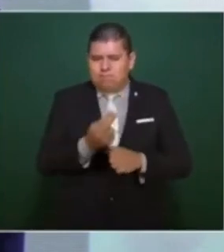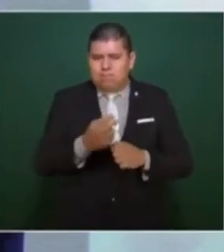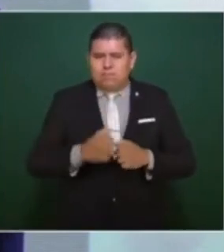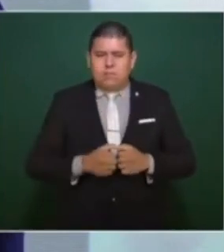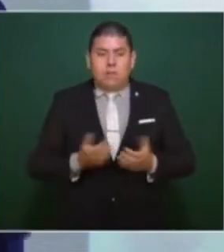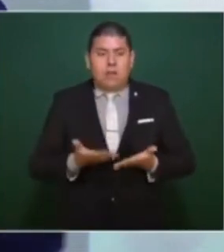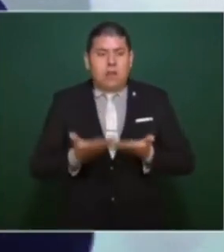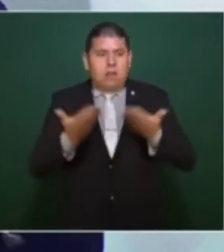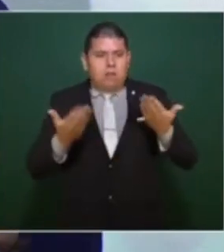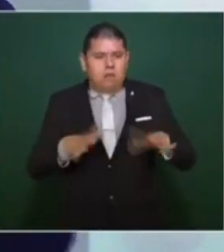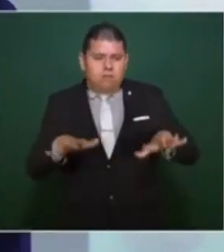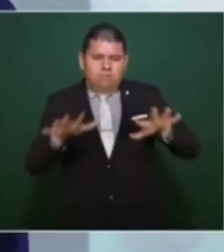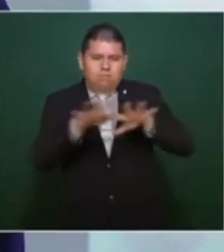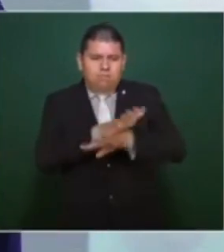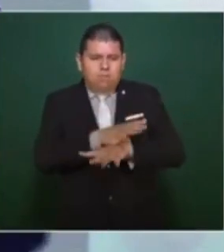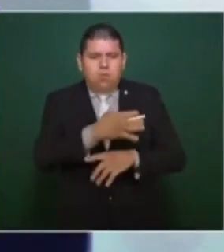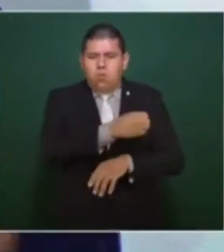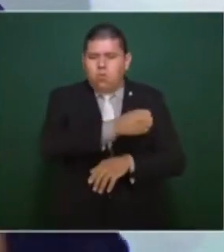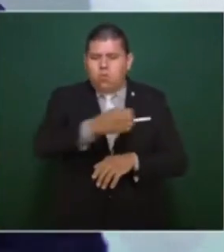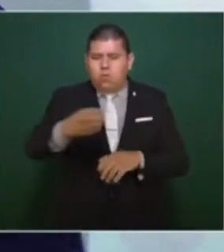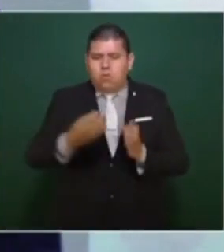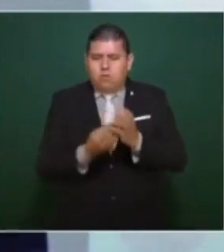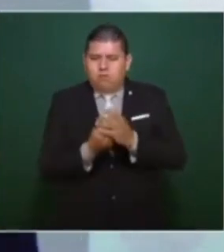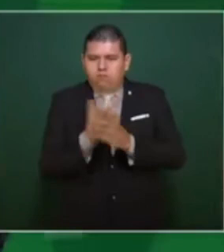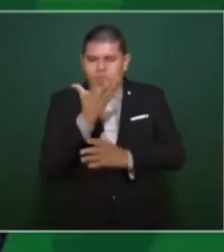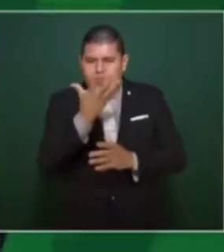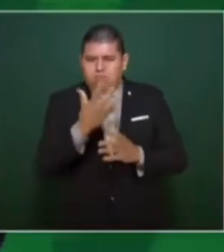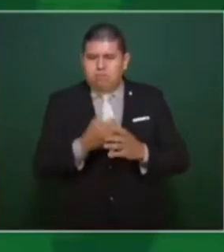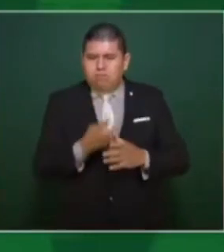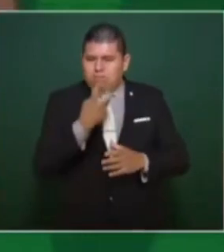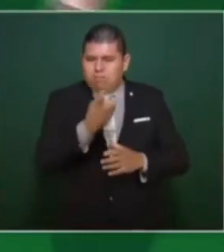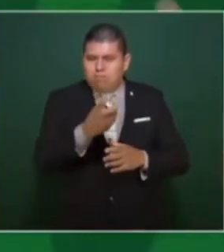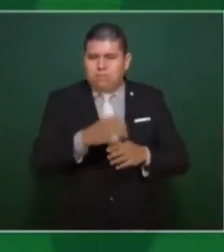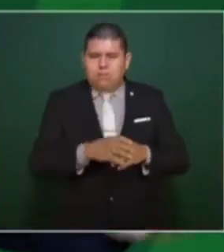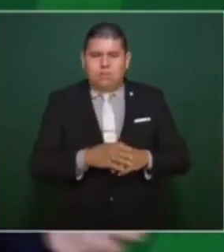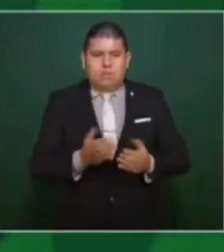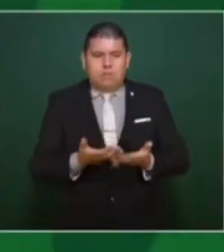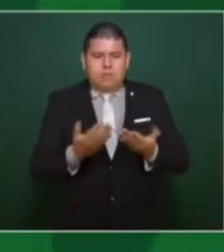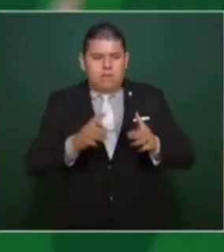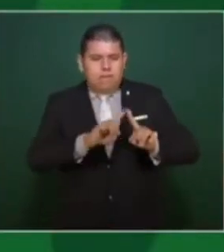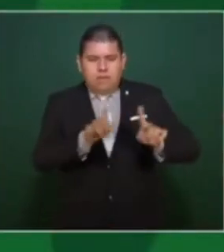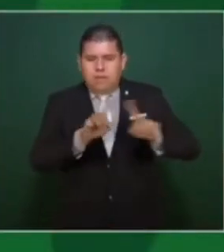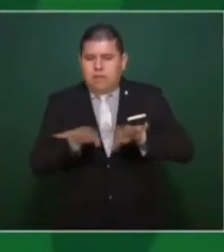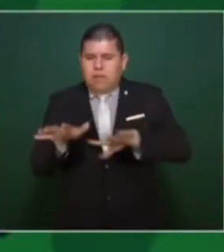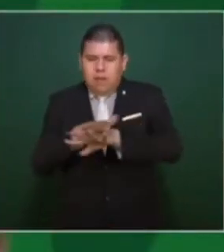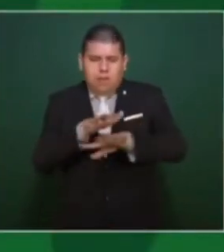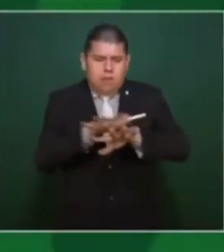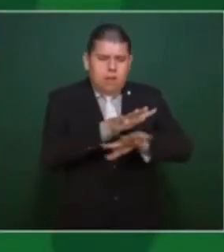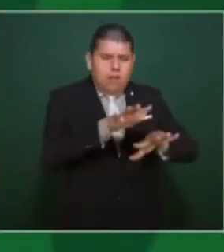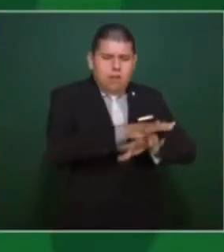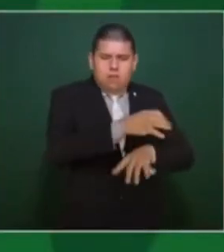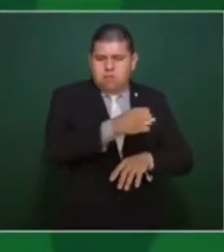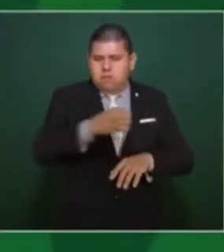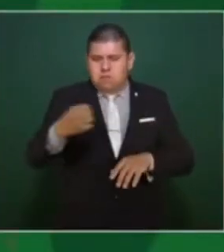se están llevando a cabo reacomodos, es distinto completamente lo que